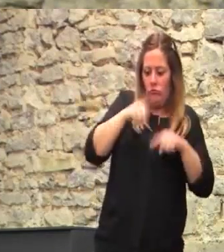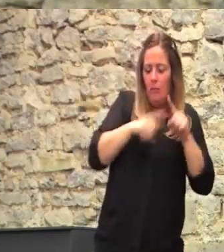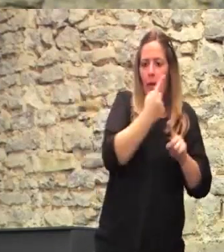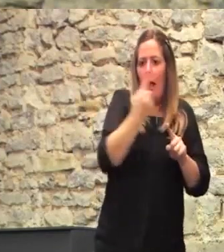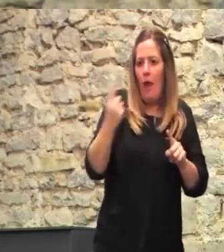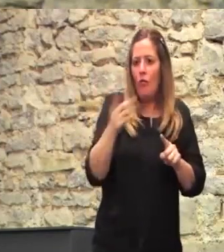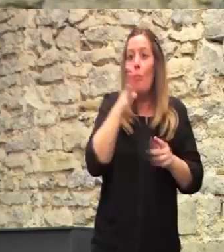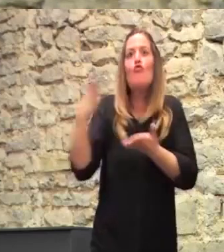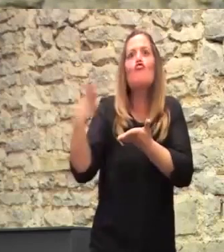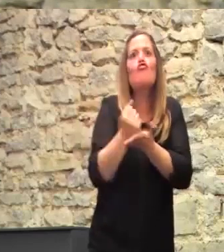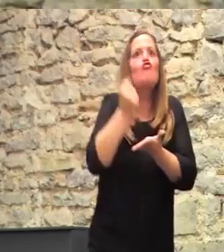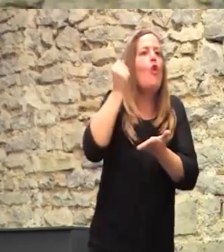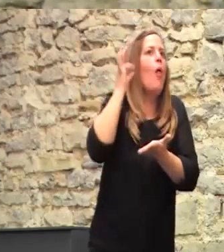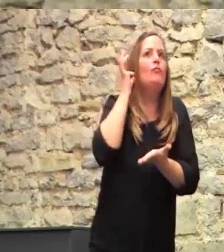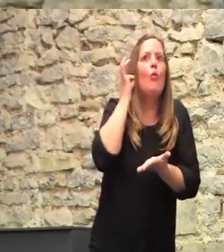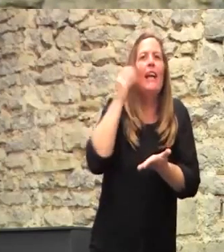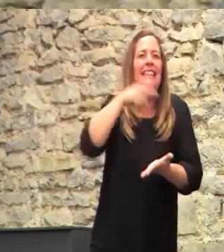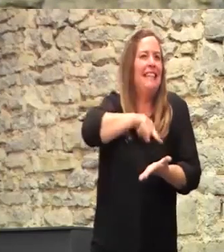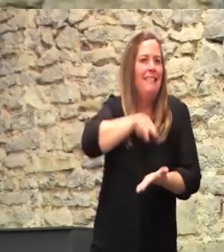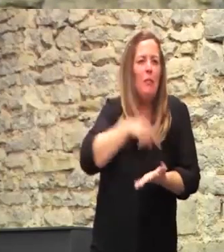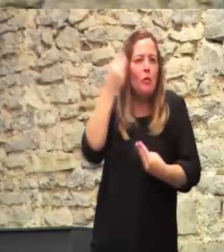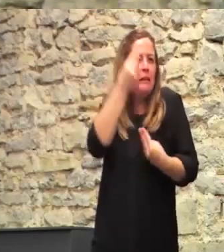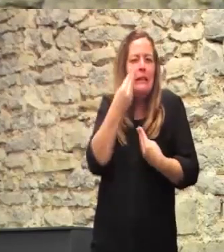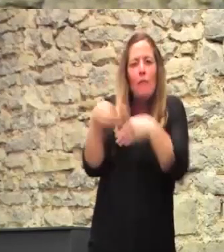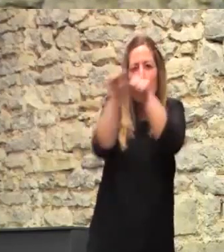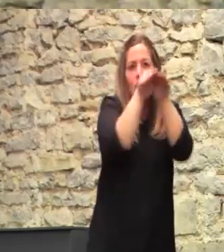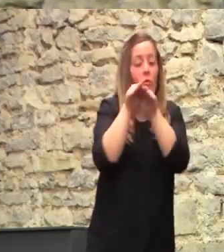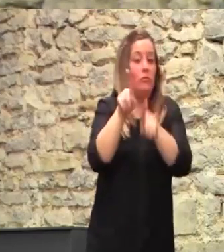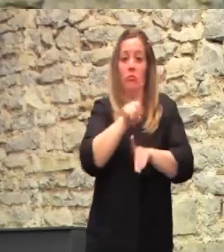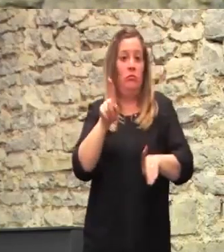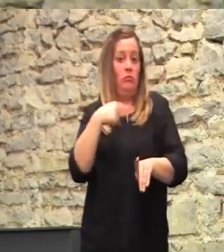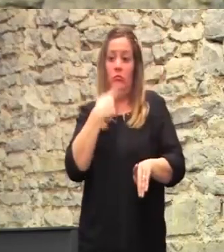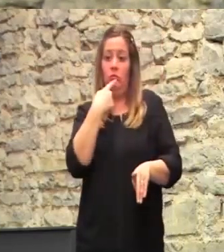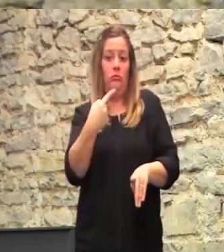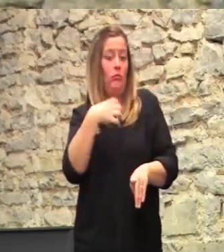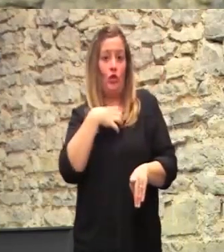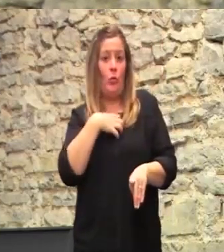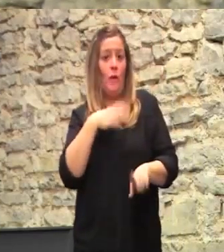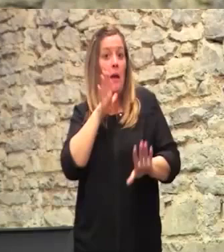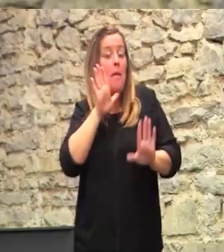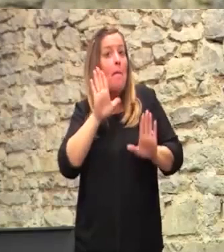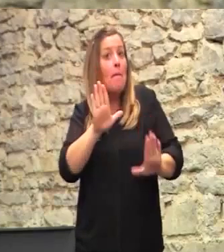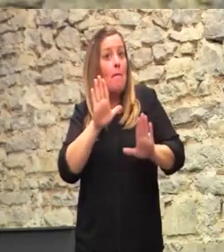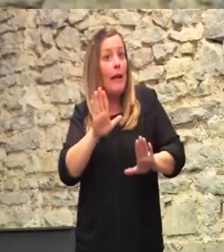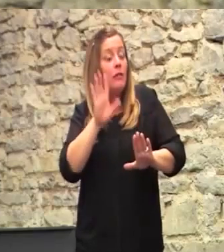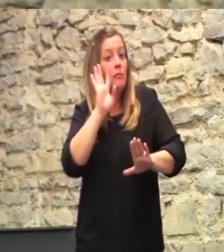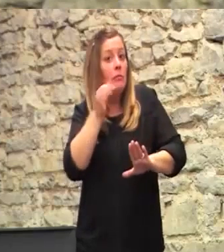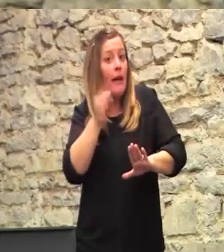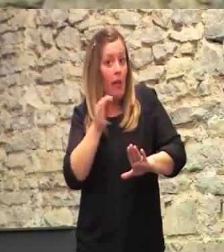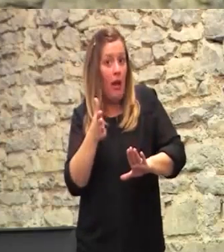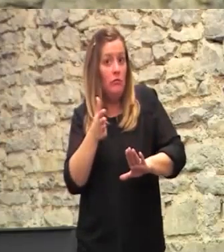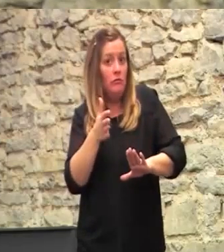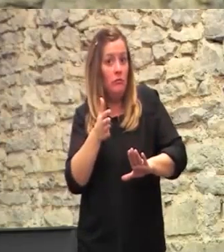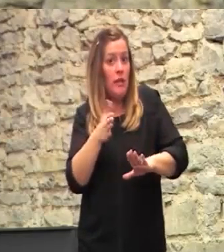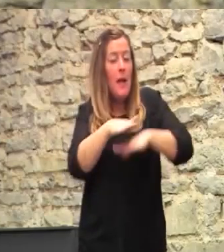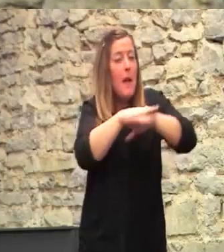decir todas las mujeres pensamos sentimos de la misma manera pero es cierto que hay una base por lo menos que el patriarcado si